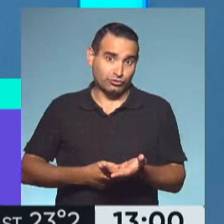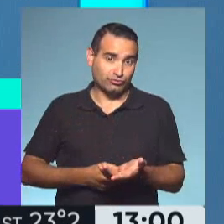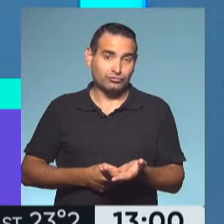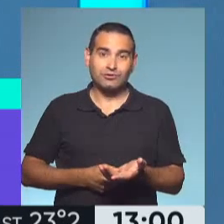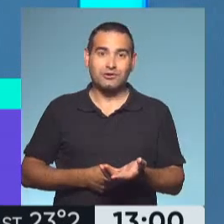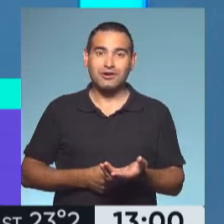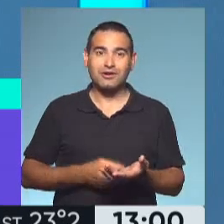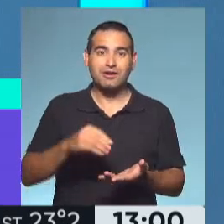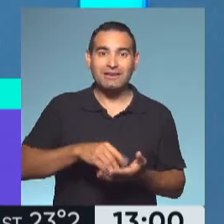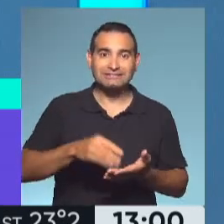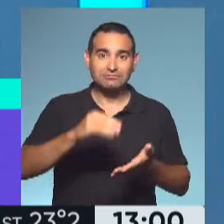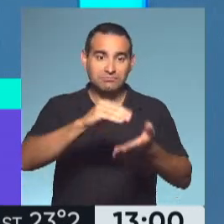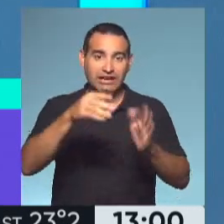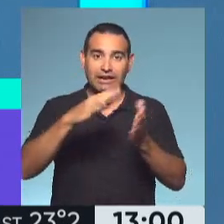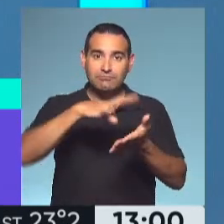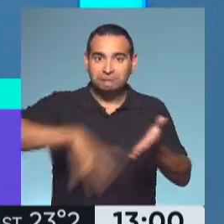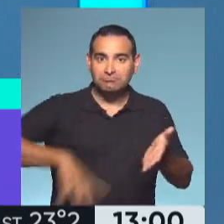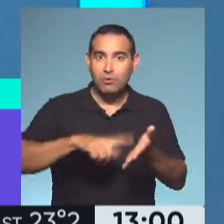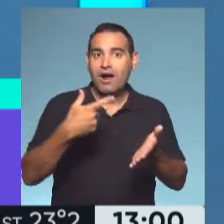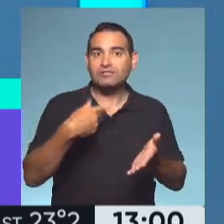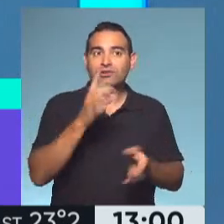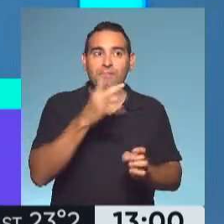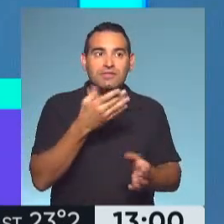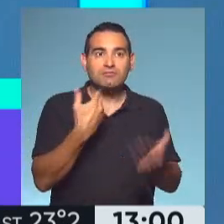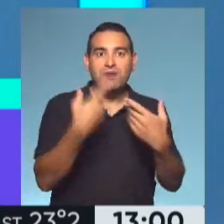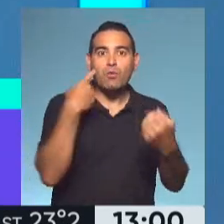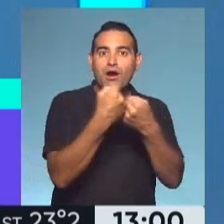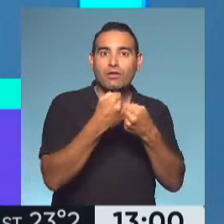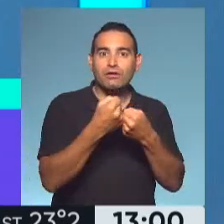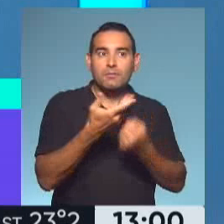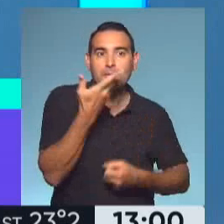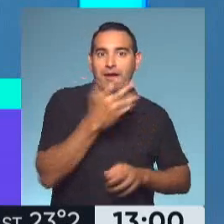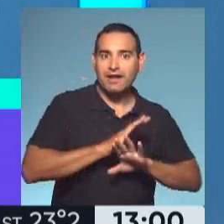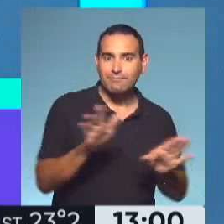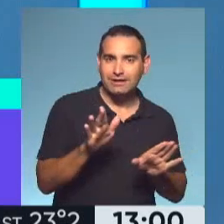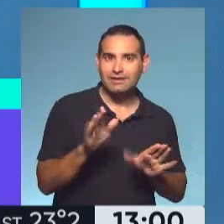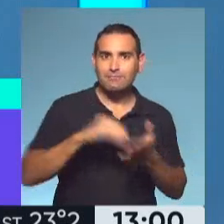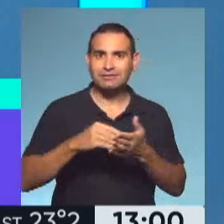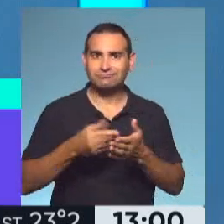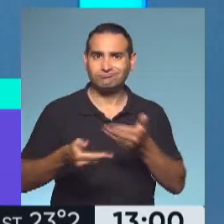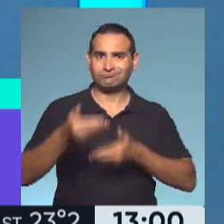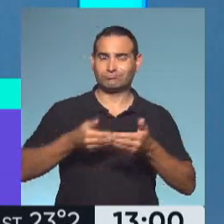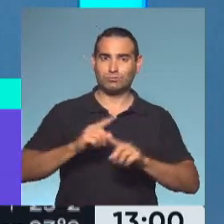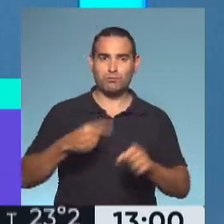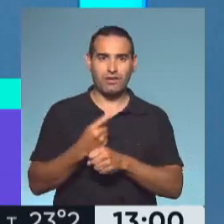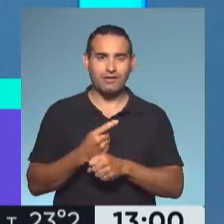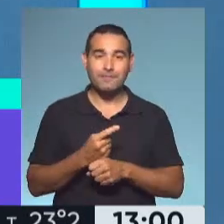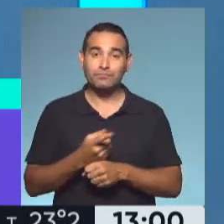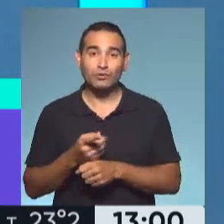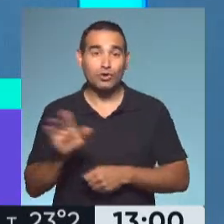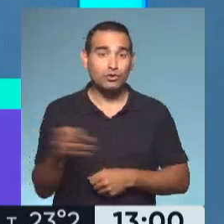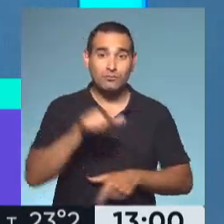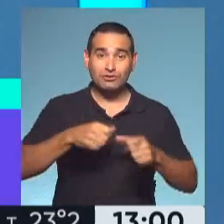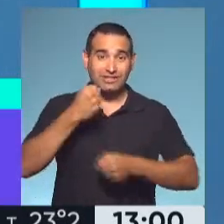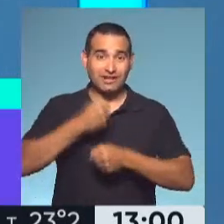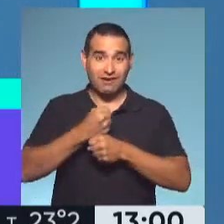existe el principio de forma escrita, porque fue verbal, y tampoco el principio de reversibilidad. Entonces, todos los que hacen